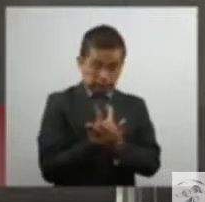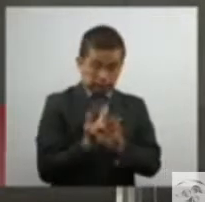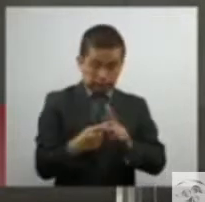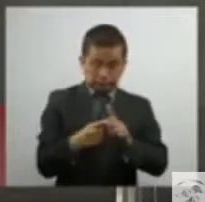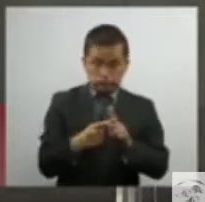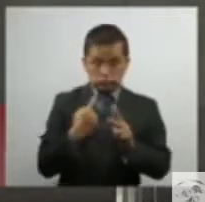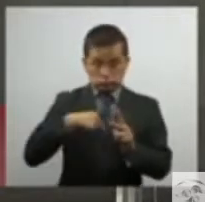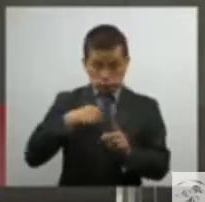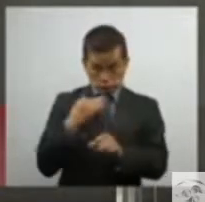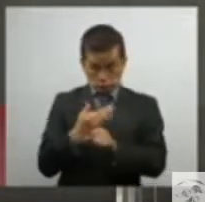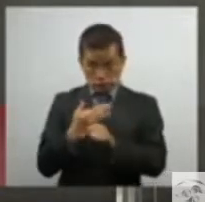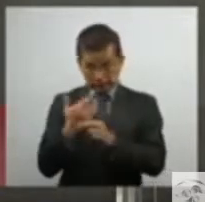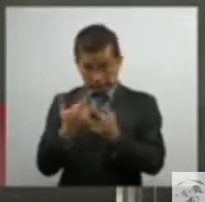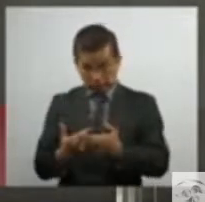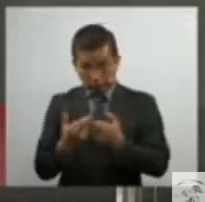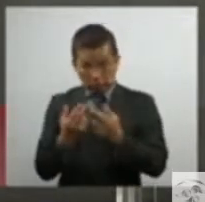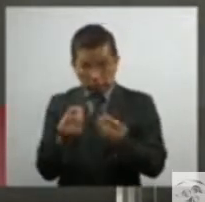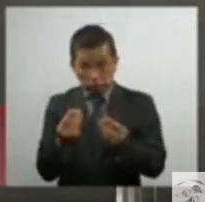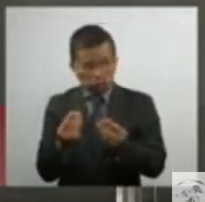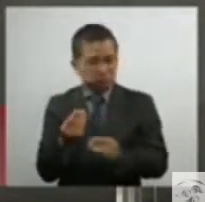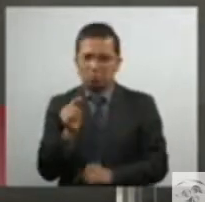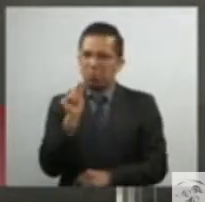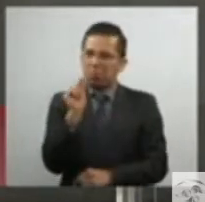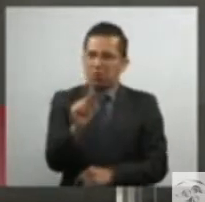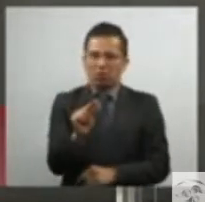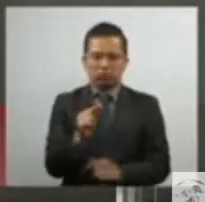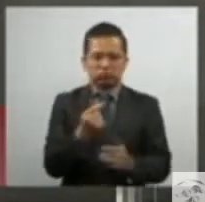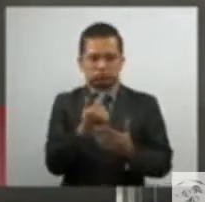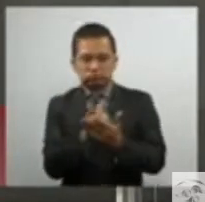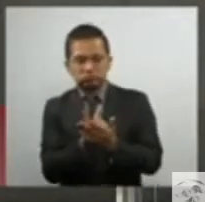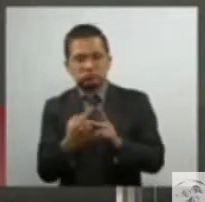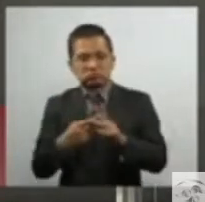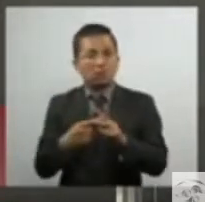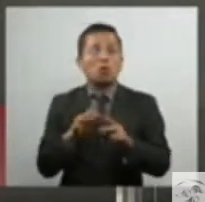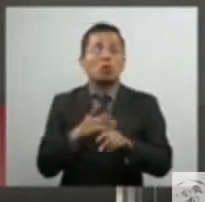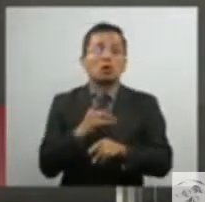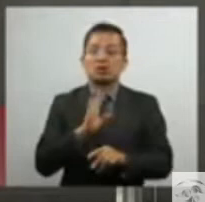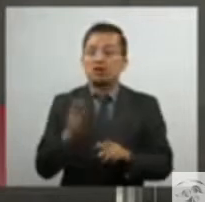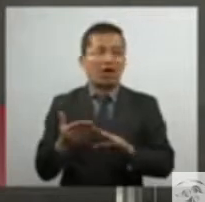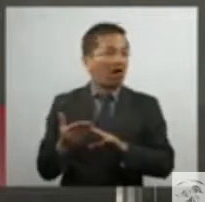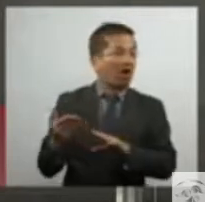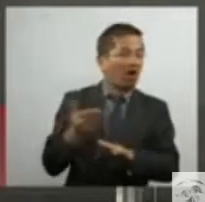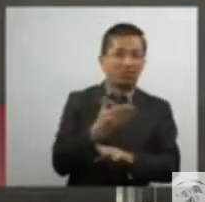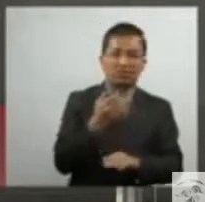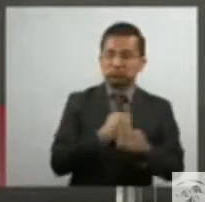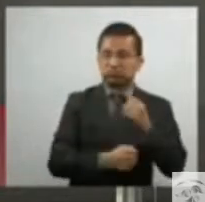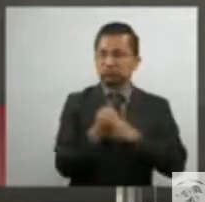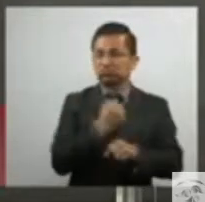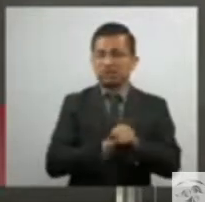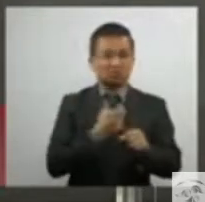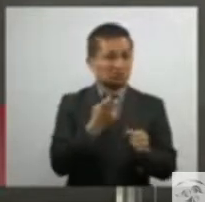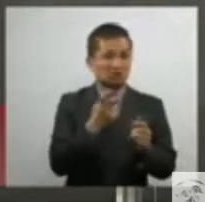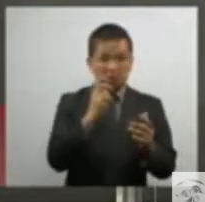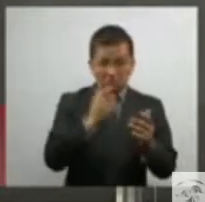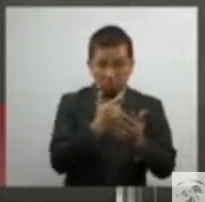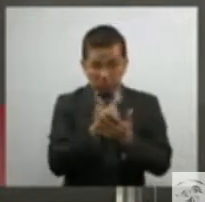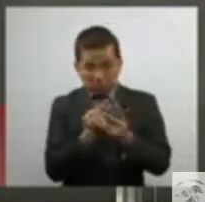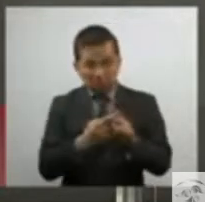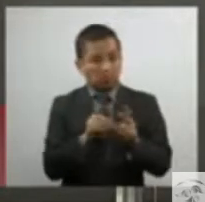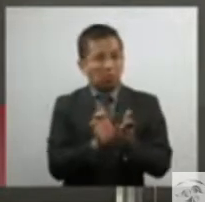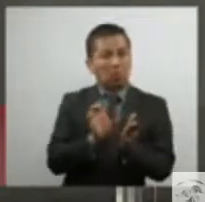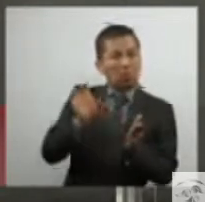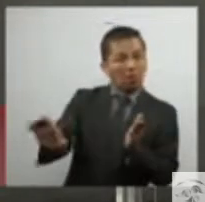disponemos ya que la mayor parte está comprometido desde hace muchos años. Estos compromisos